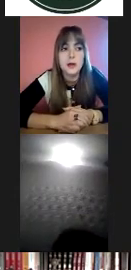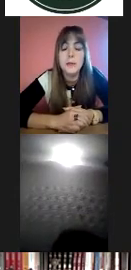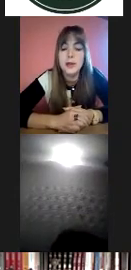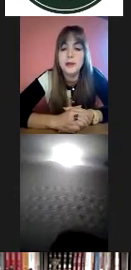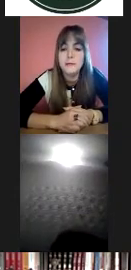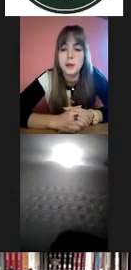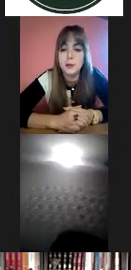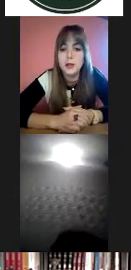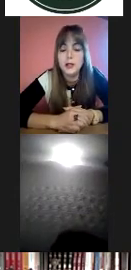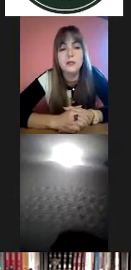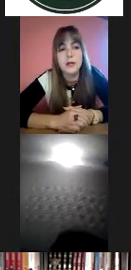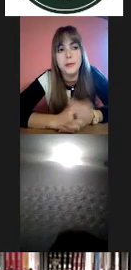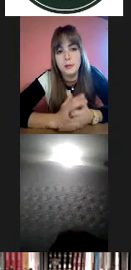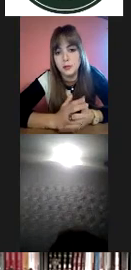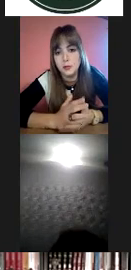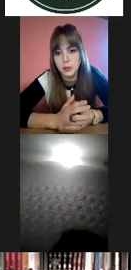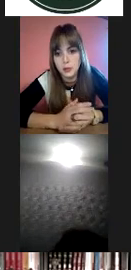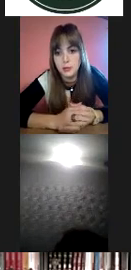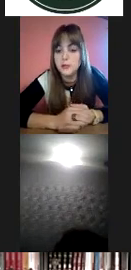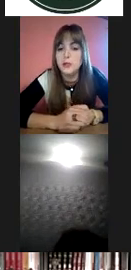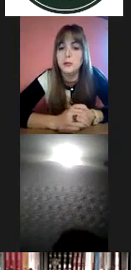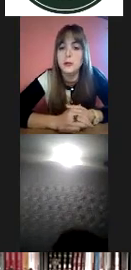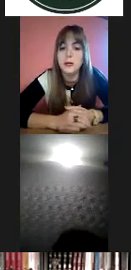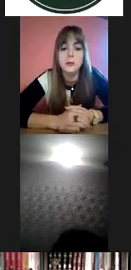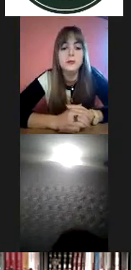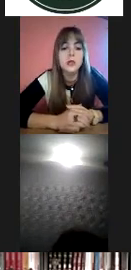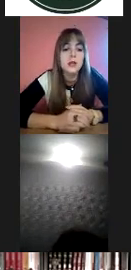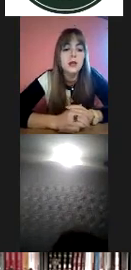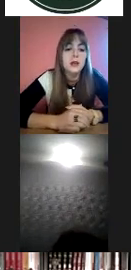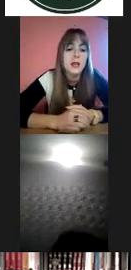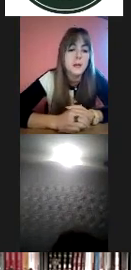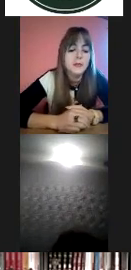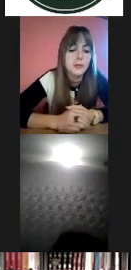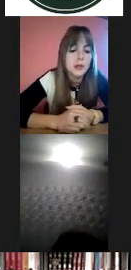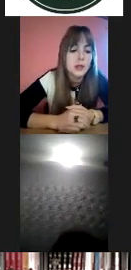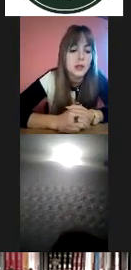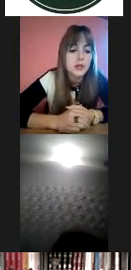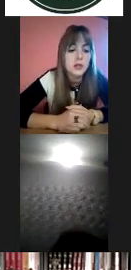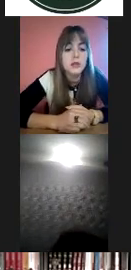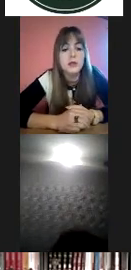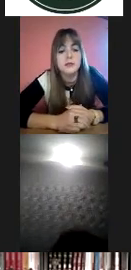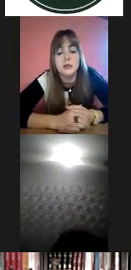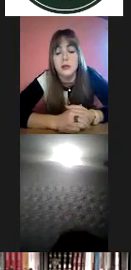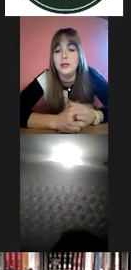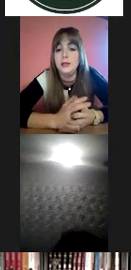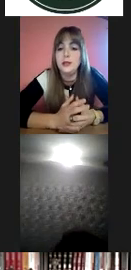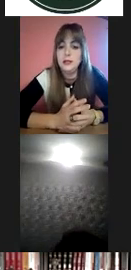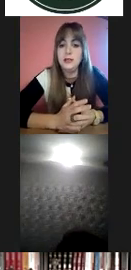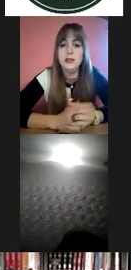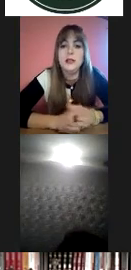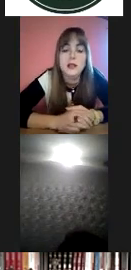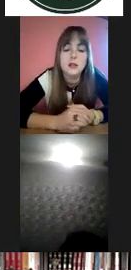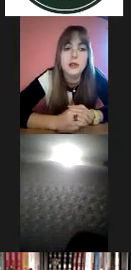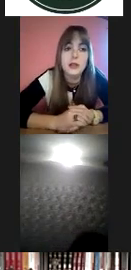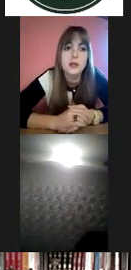es @pmfaunurbana, PM Presupuestos Mínimos Faunurbana, ¿no? El proyecto, obviamente, está